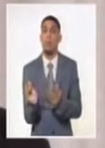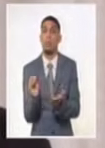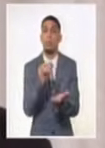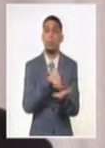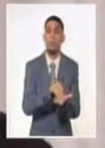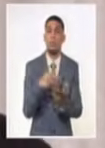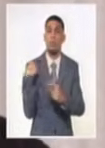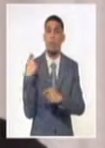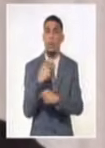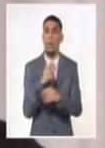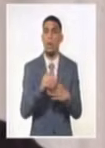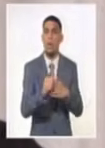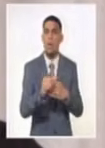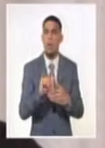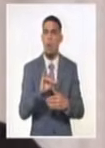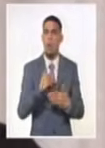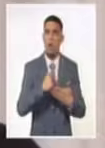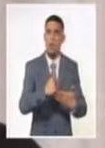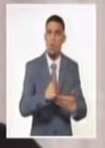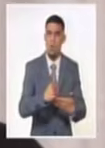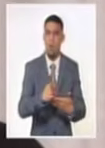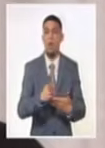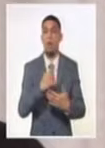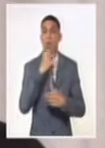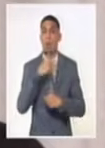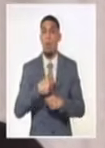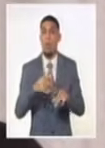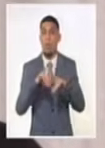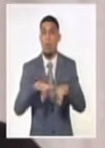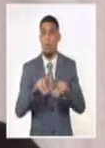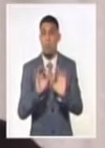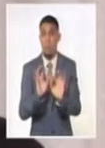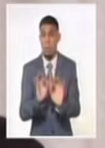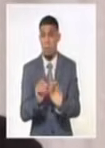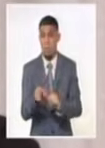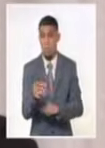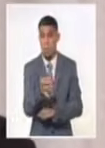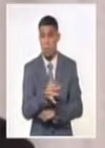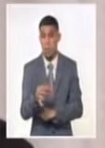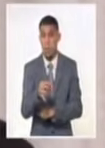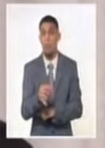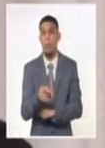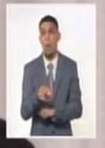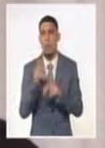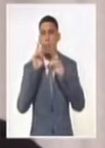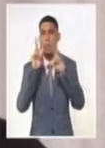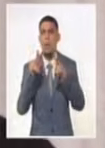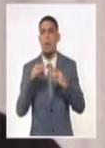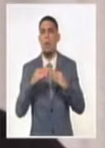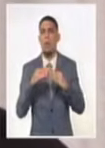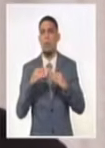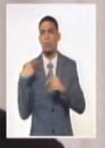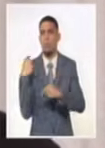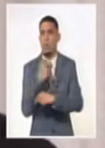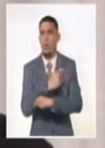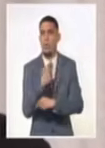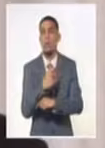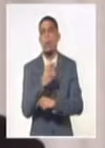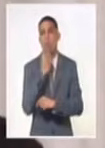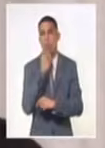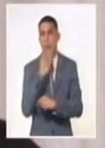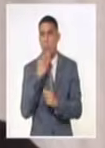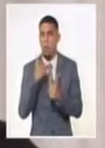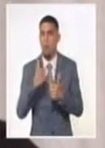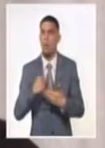conduciendo el proceso desde la universidad y en los mismos municipios donde viven esos profesores, lo que permite la continuidad del curso y